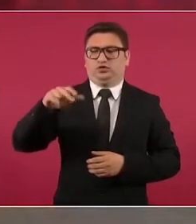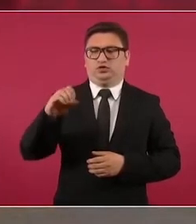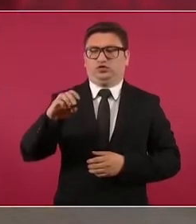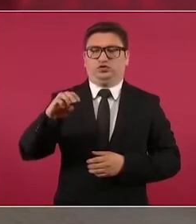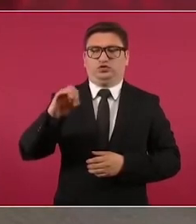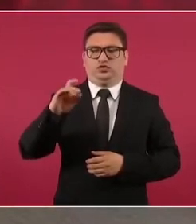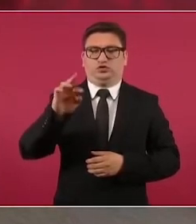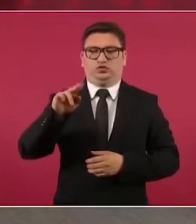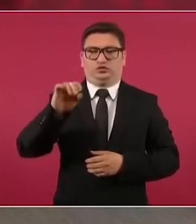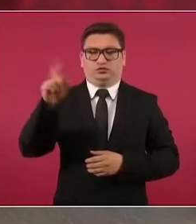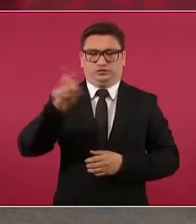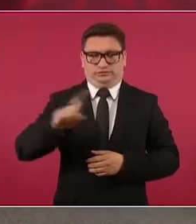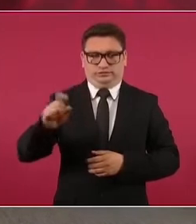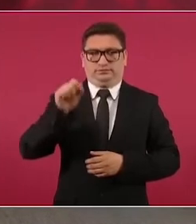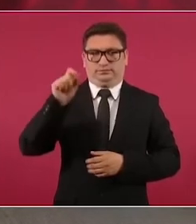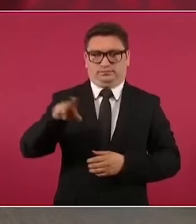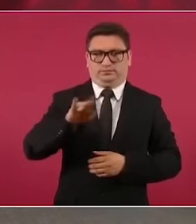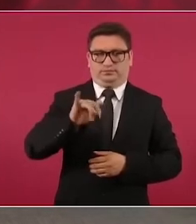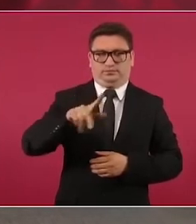En el BID.